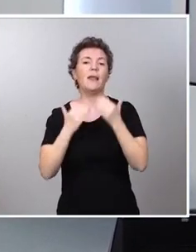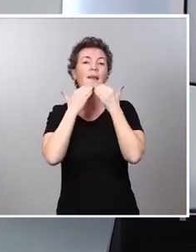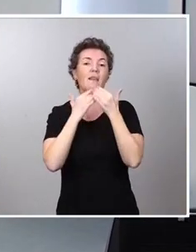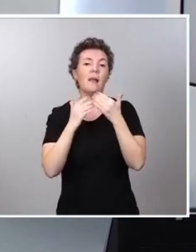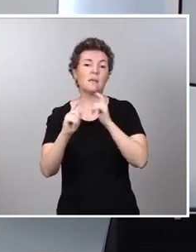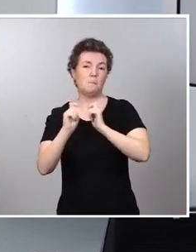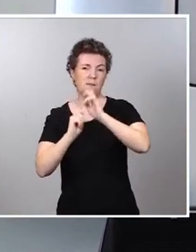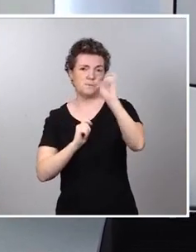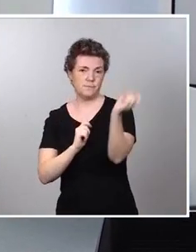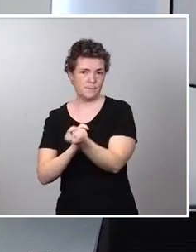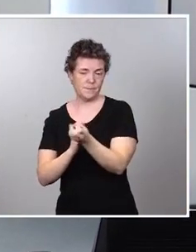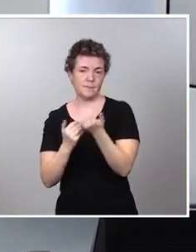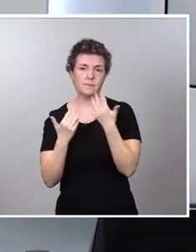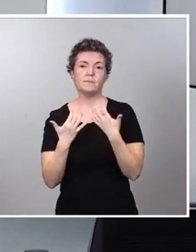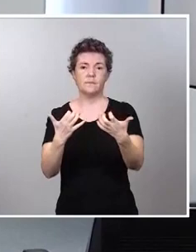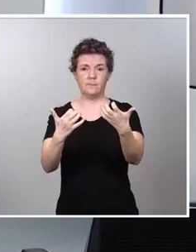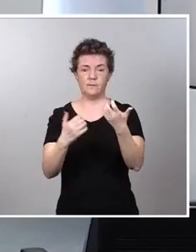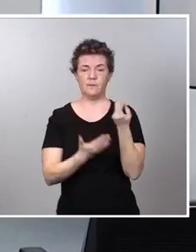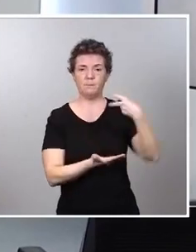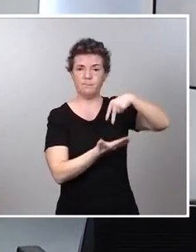usuarios de las residencias de mayores.